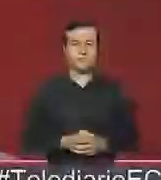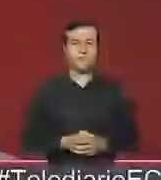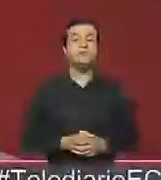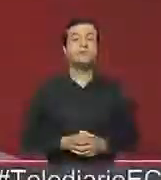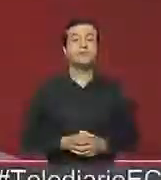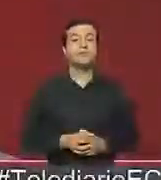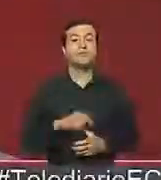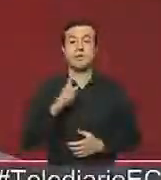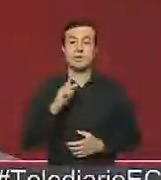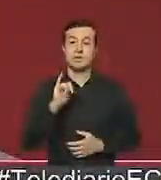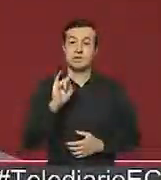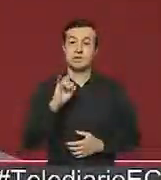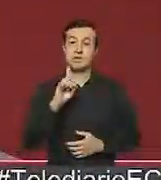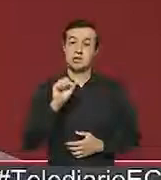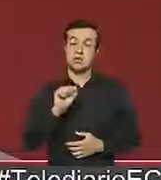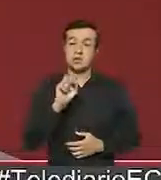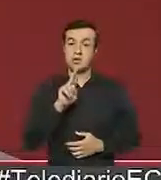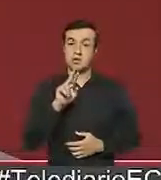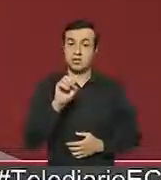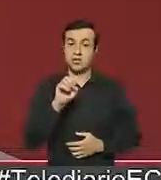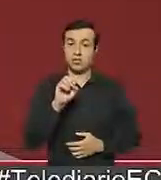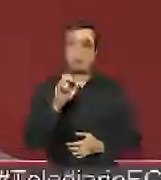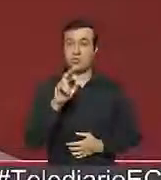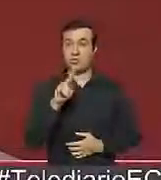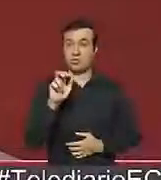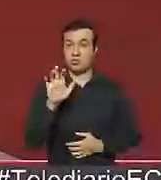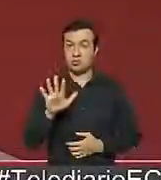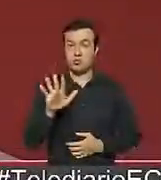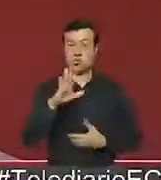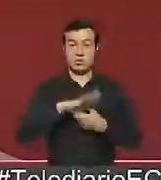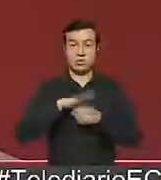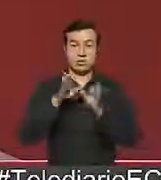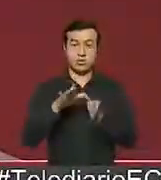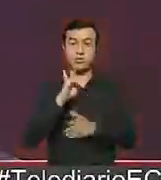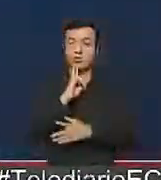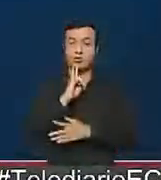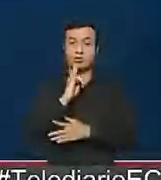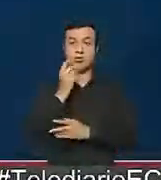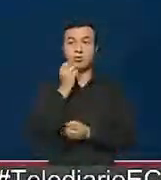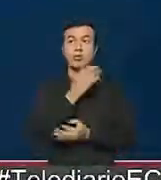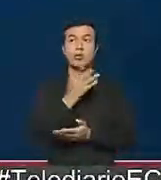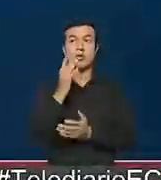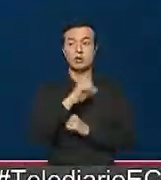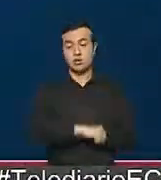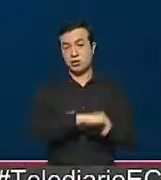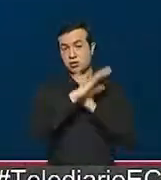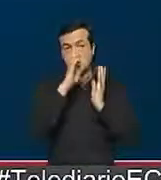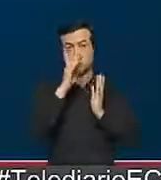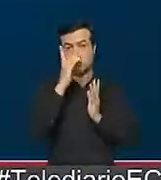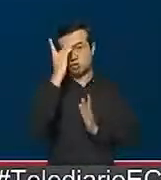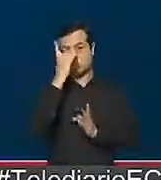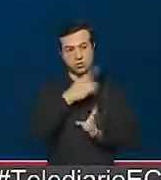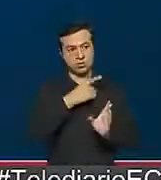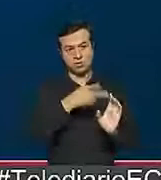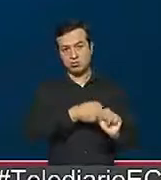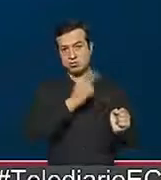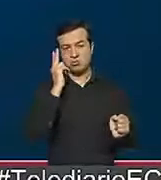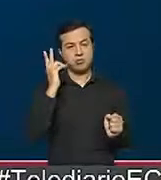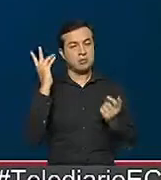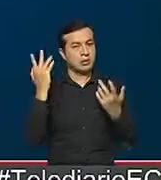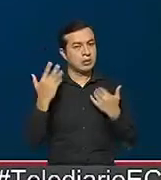Kim Darroch, quien se desempeñaba como embajador de Reino Unido en los Estados Unidos, anunció esta mañana su dimisión al